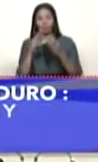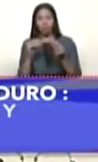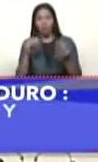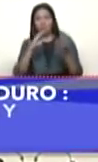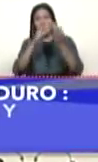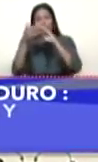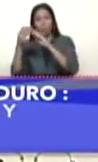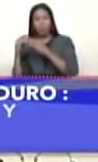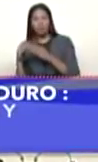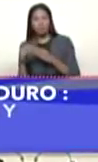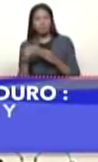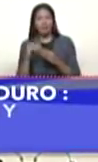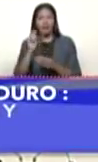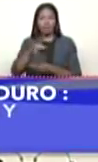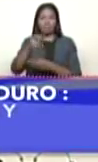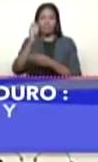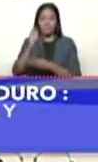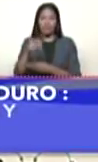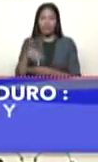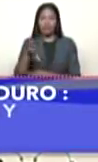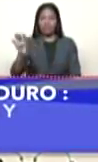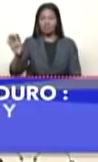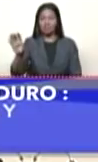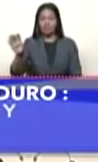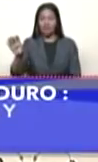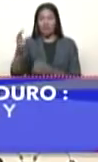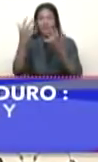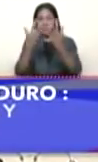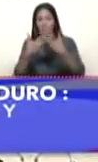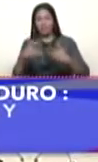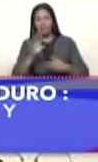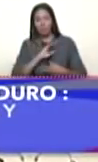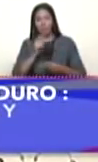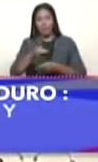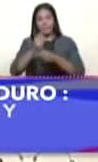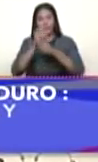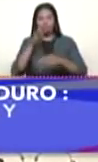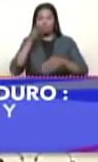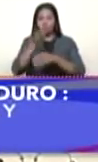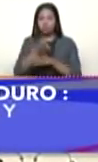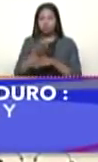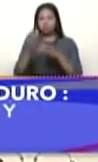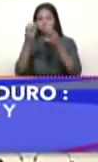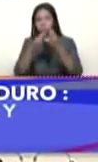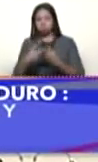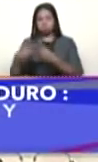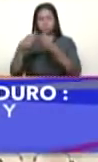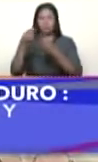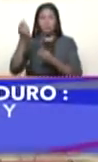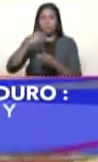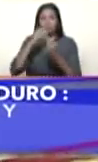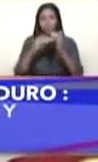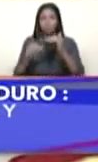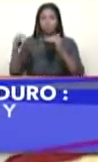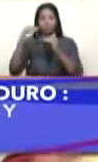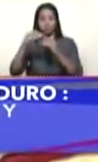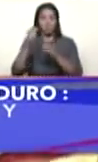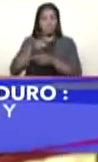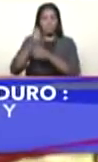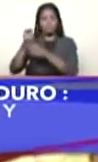comunidades de pesca del país, las empresas pesqueras salgan a producir y eleven la